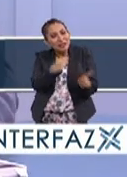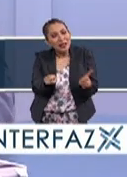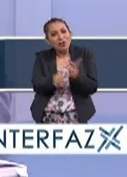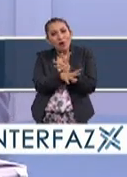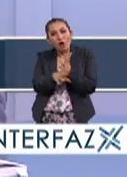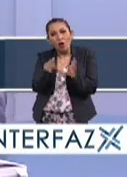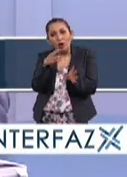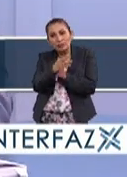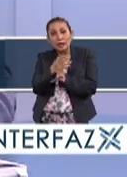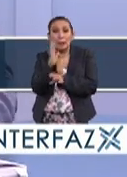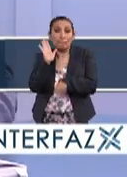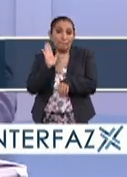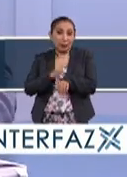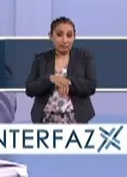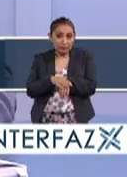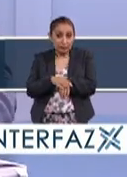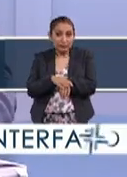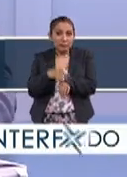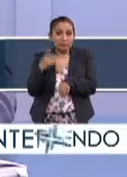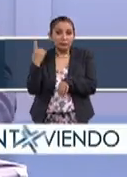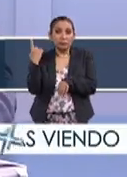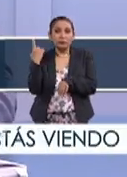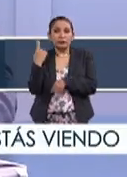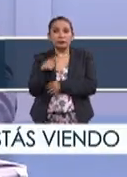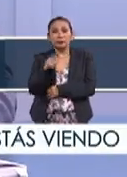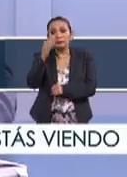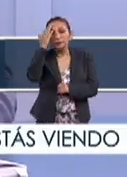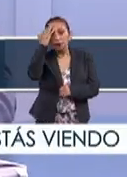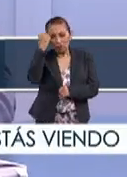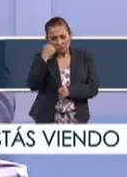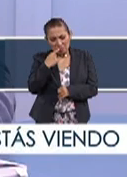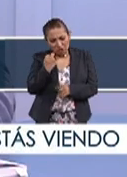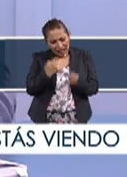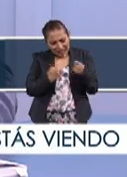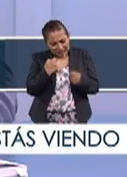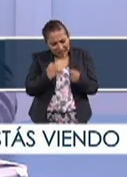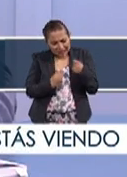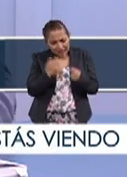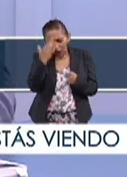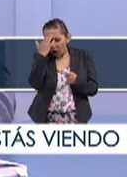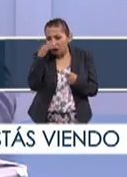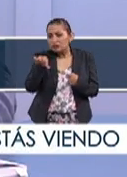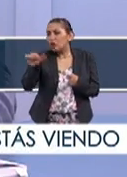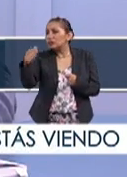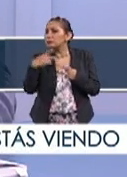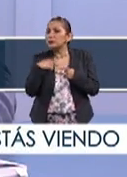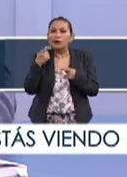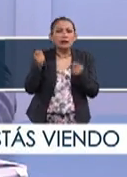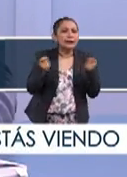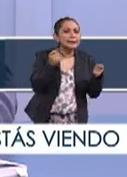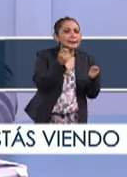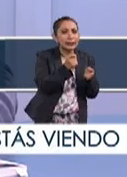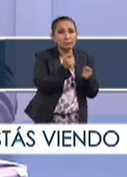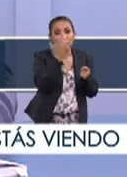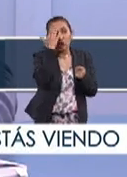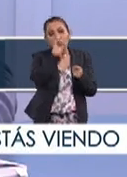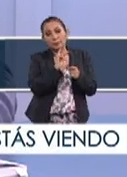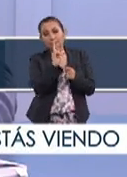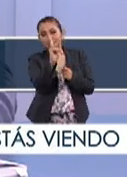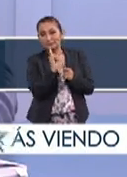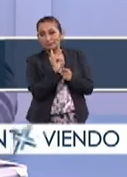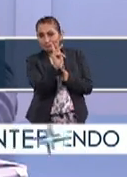cosas y sobre todo para conocerme a mí mismo y conocer a los demás, conocer al